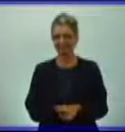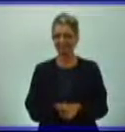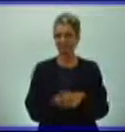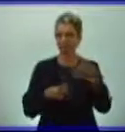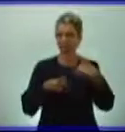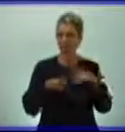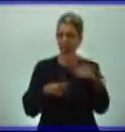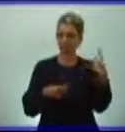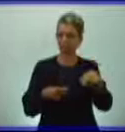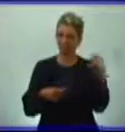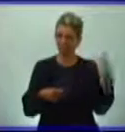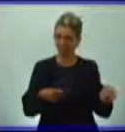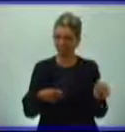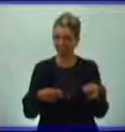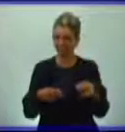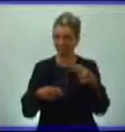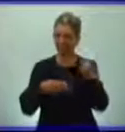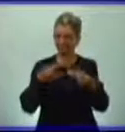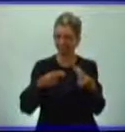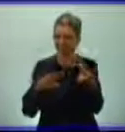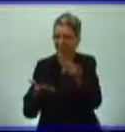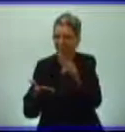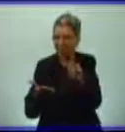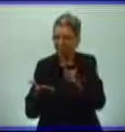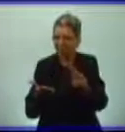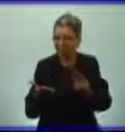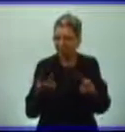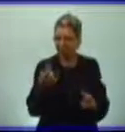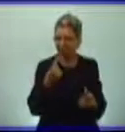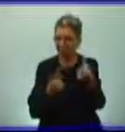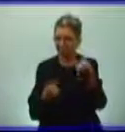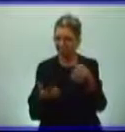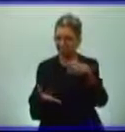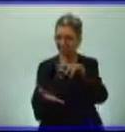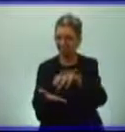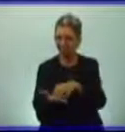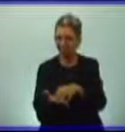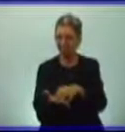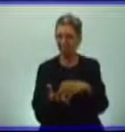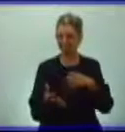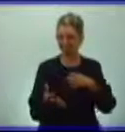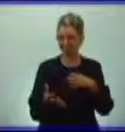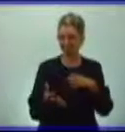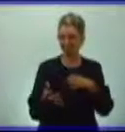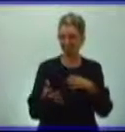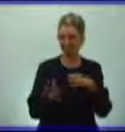Otra actividad que se sugiere, realizar dibujo de alguno de los lugares que existen en su municipio.